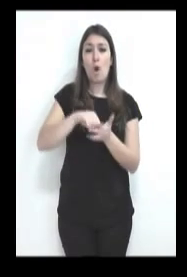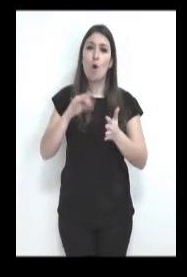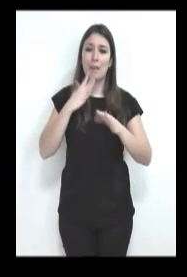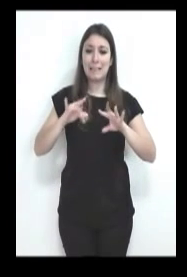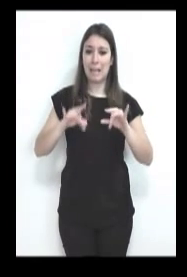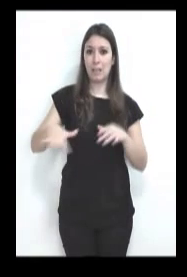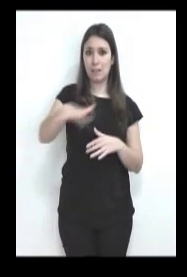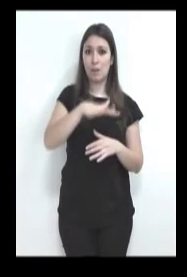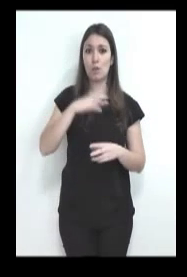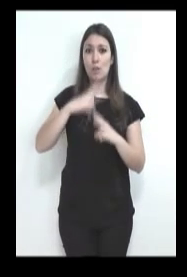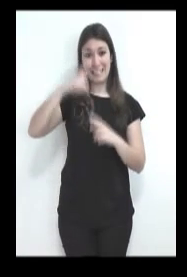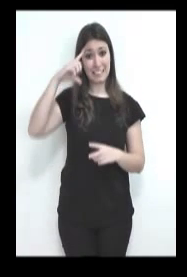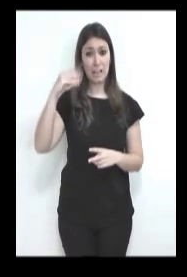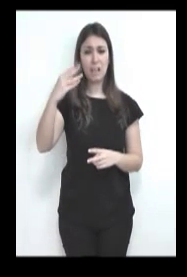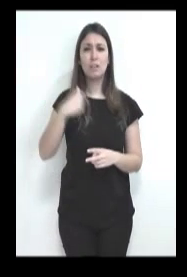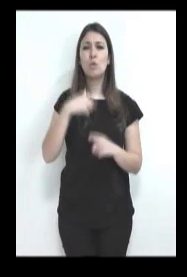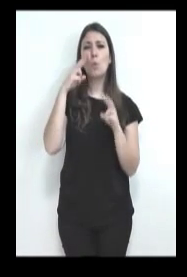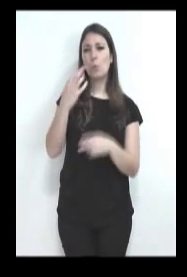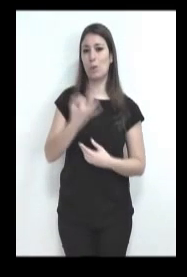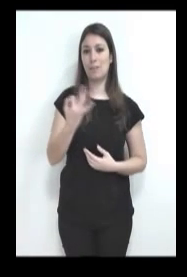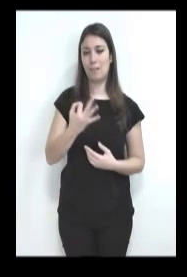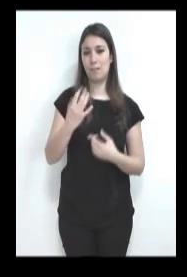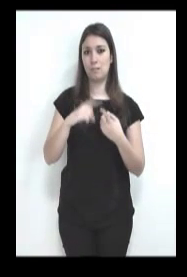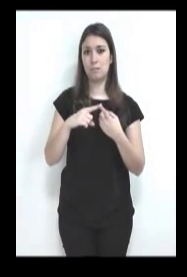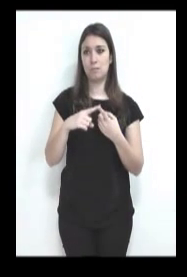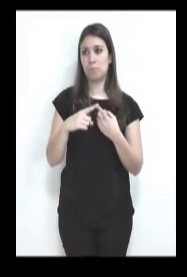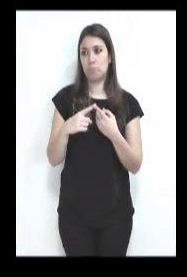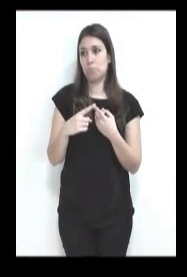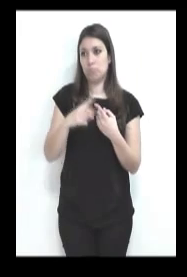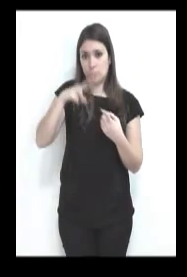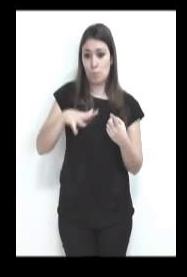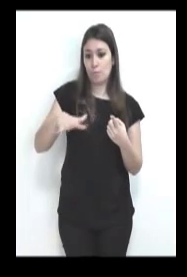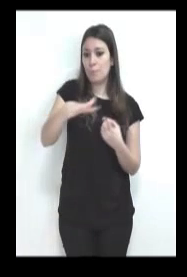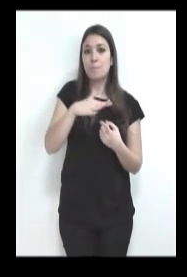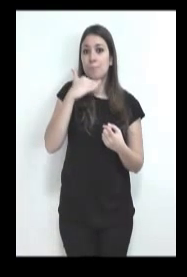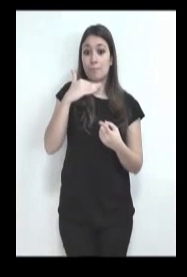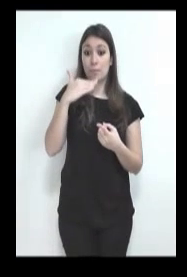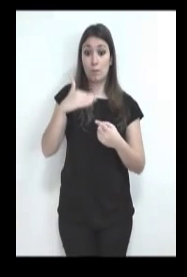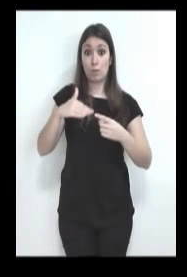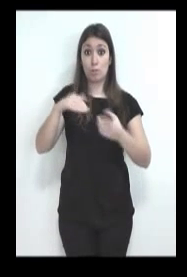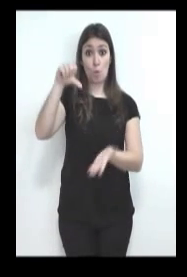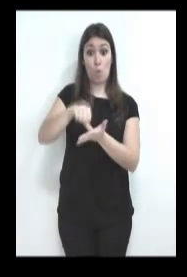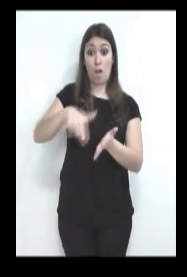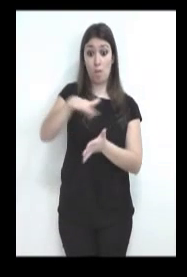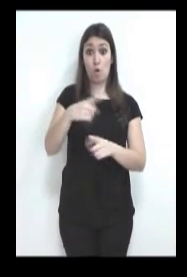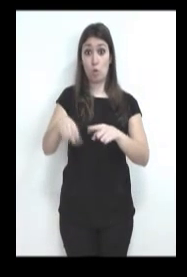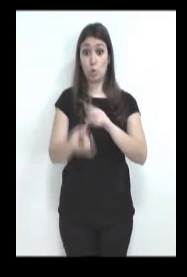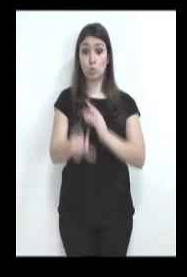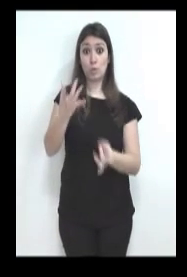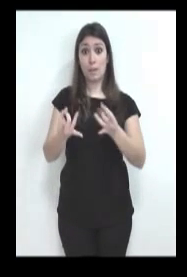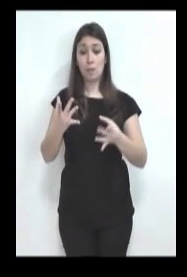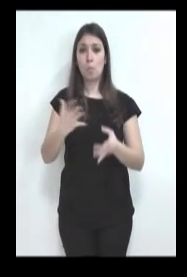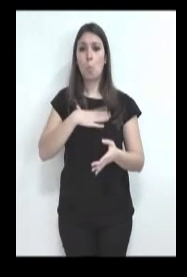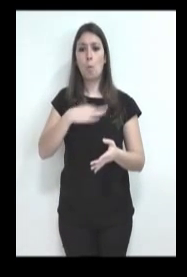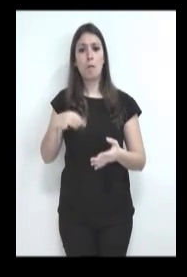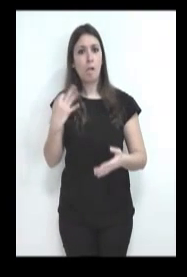territorio inteligente nosotros lo entendemos por un lado como algo que lo que sucede en él de alguna forma se puede